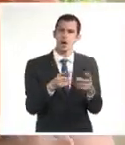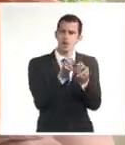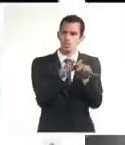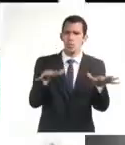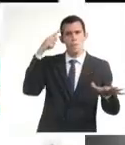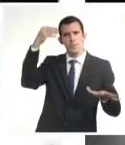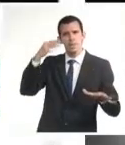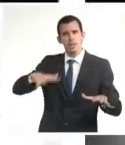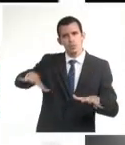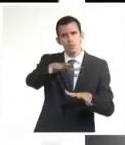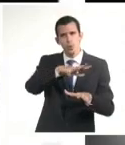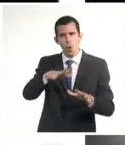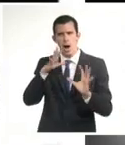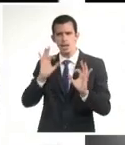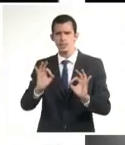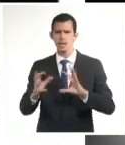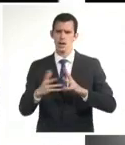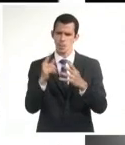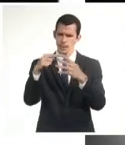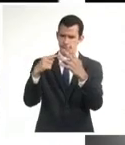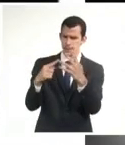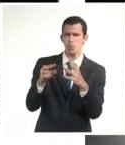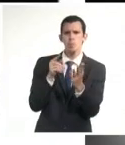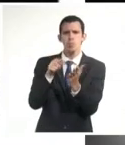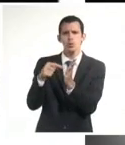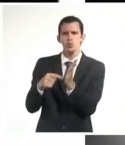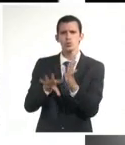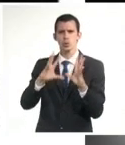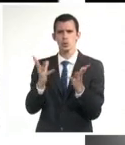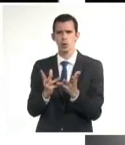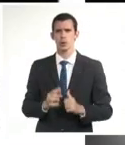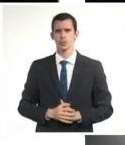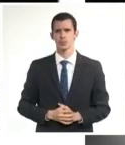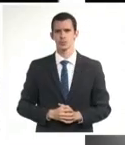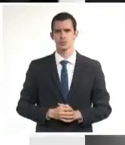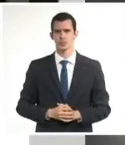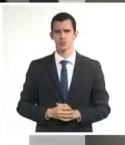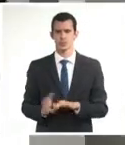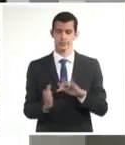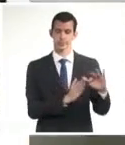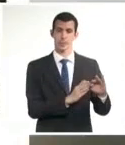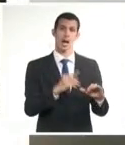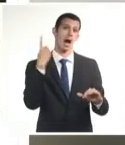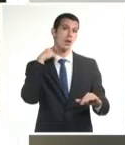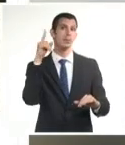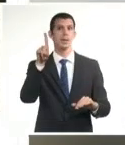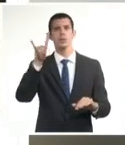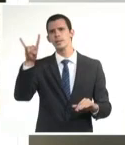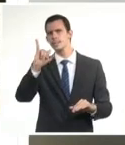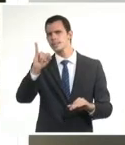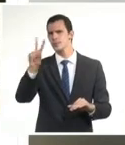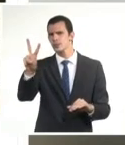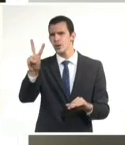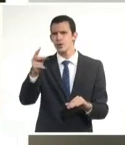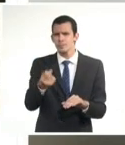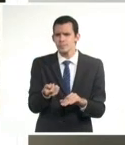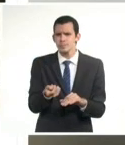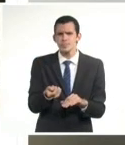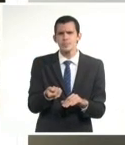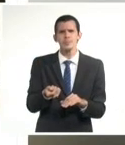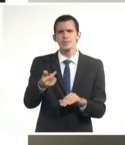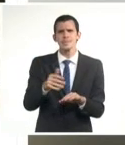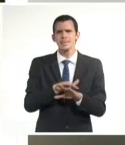es José Martí. Al recibir el premio Lenin de la Paz en 1962, a muy poco del triunfo,